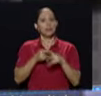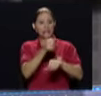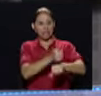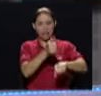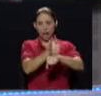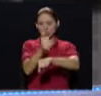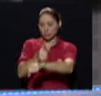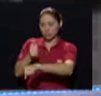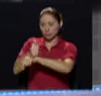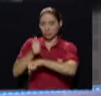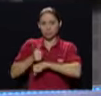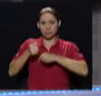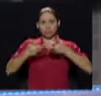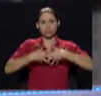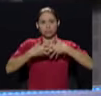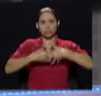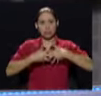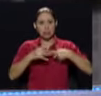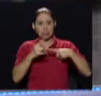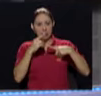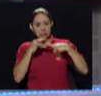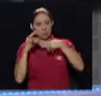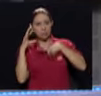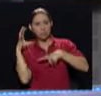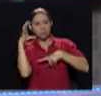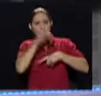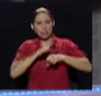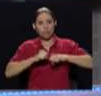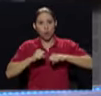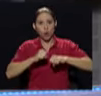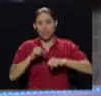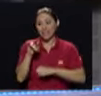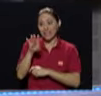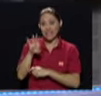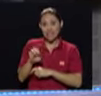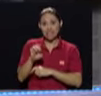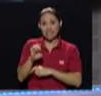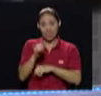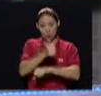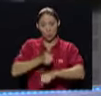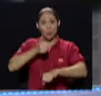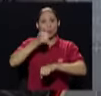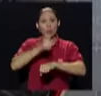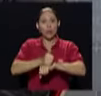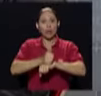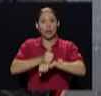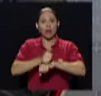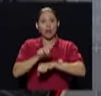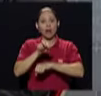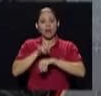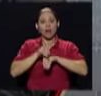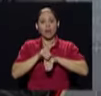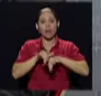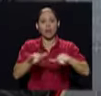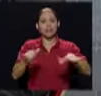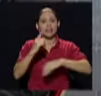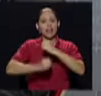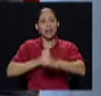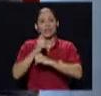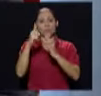sismológicas, ¿verdad? Estamos hablando que el ICE empezó con la instalación de redes en el año 1974,